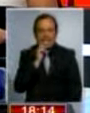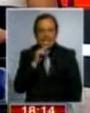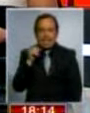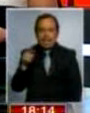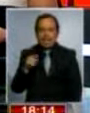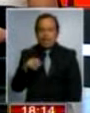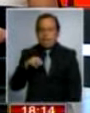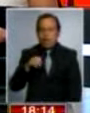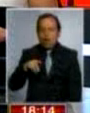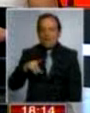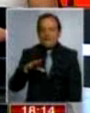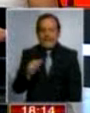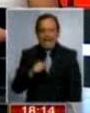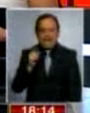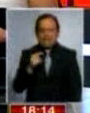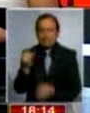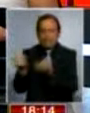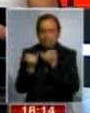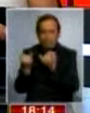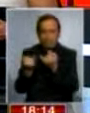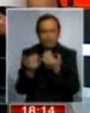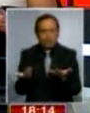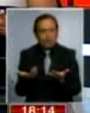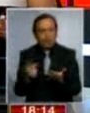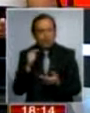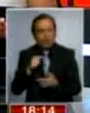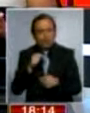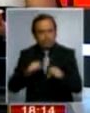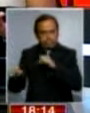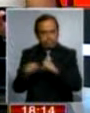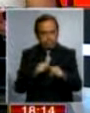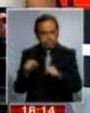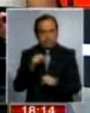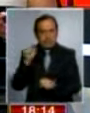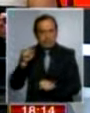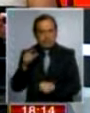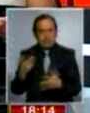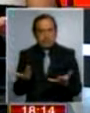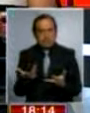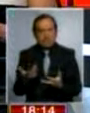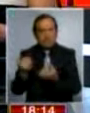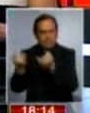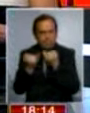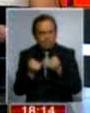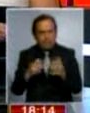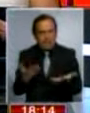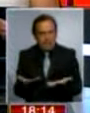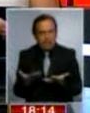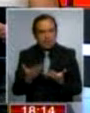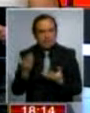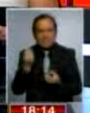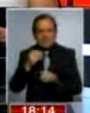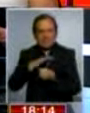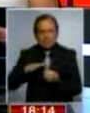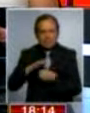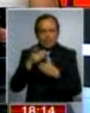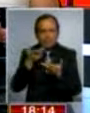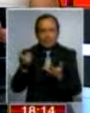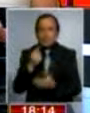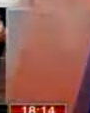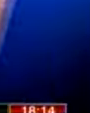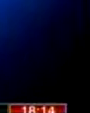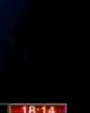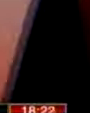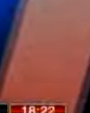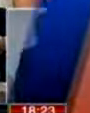Mónica Rincón con los detalles de la situación luego del terremoto que afectó a la zona, lo que está pasando en este momento. Mónica, ¿cómo estás? Buenas